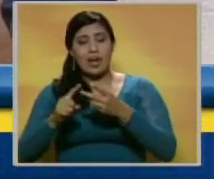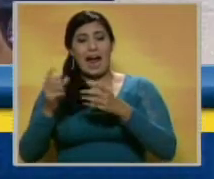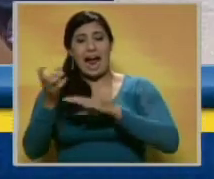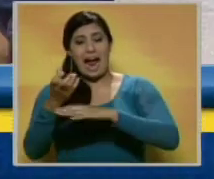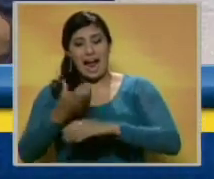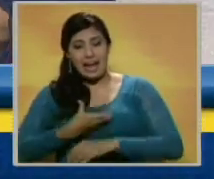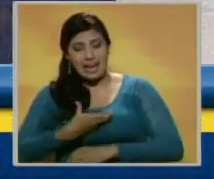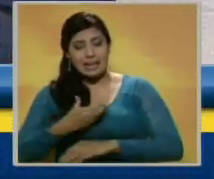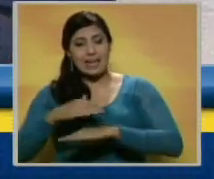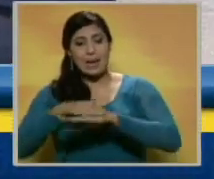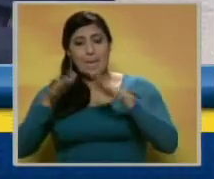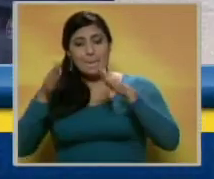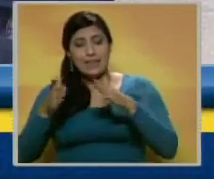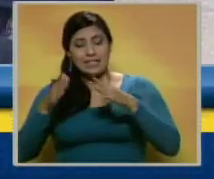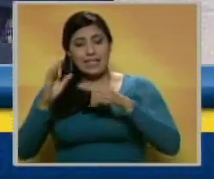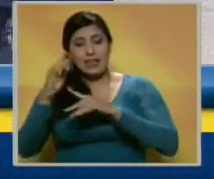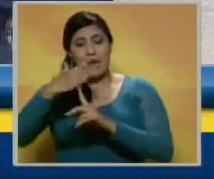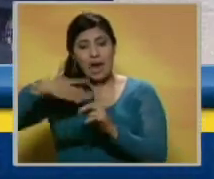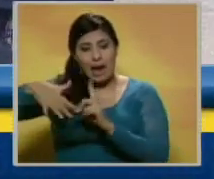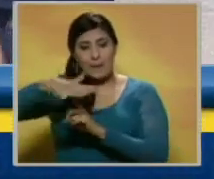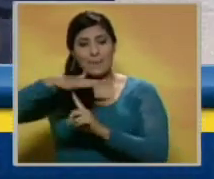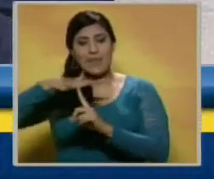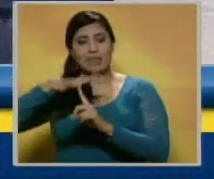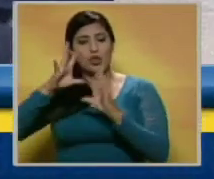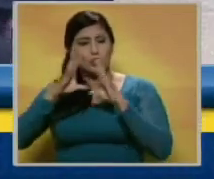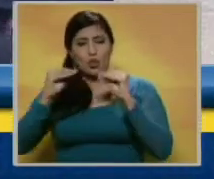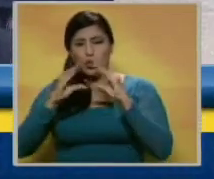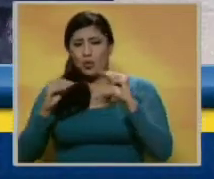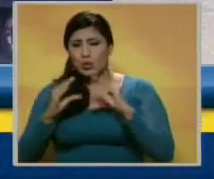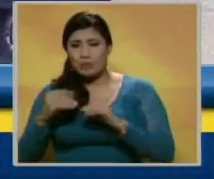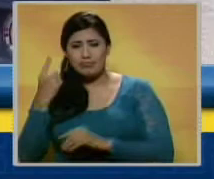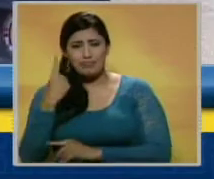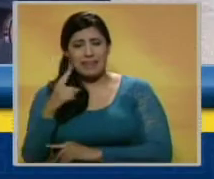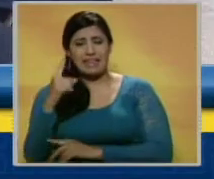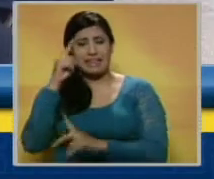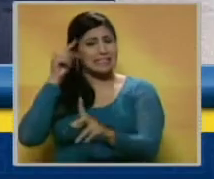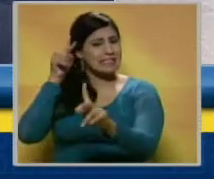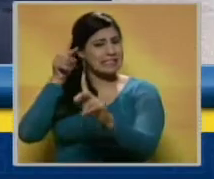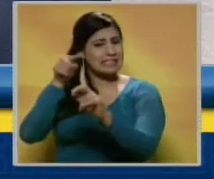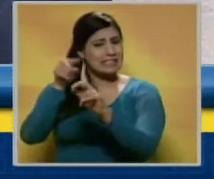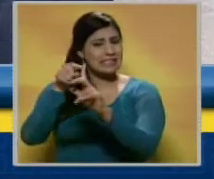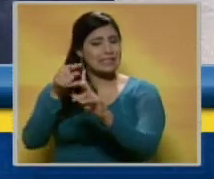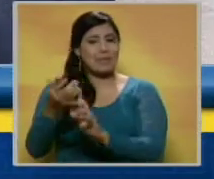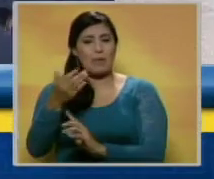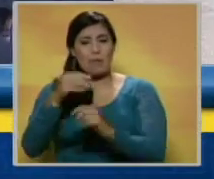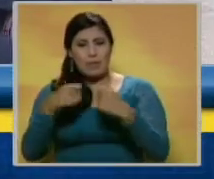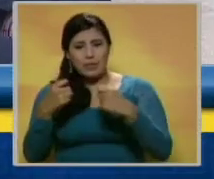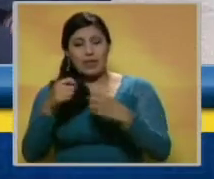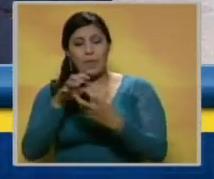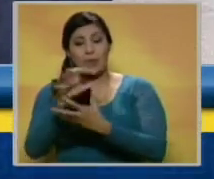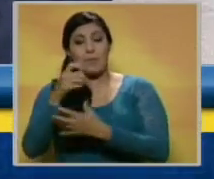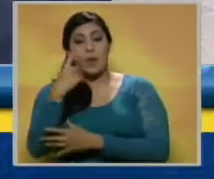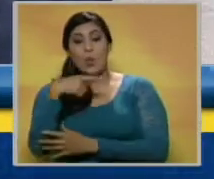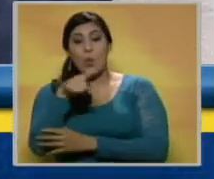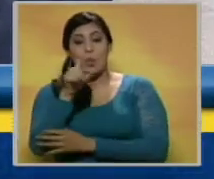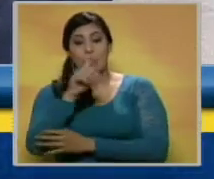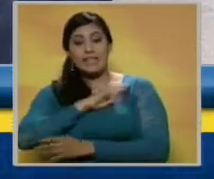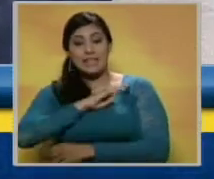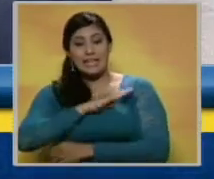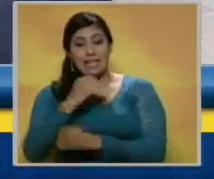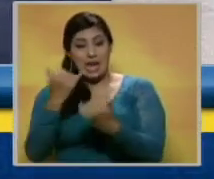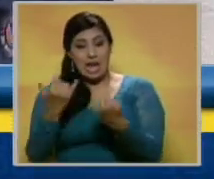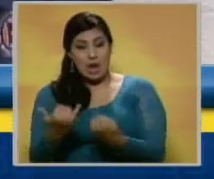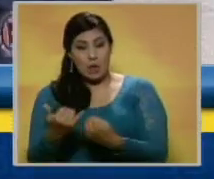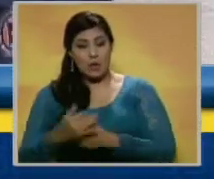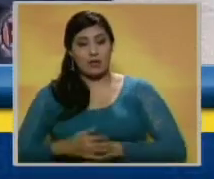el Ministerio del Ambiente, infraestructuras, todos están abocados principalmente al despeje en las vías. Es el único así que tenemos en este momento.